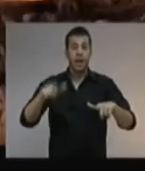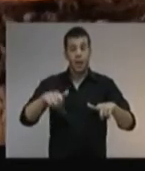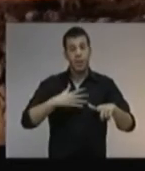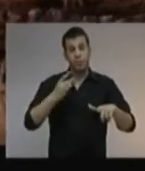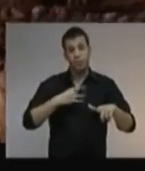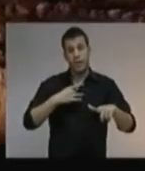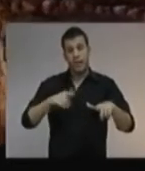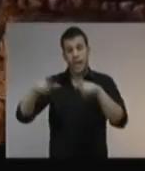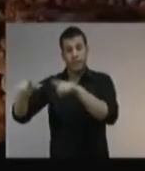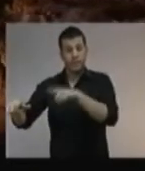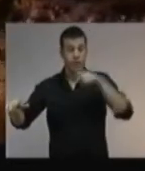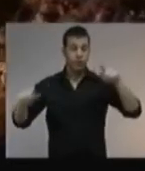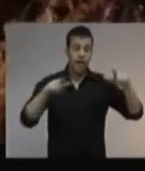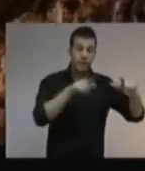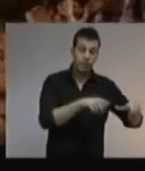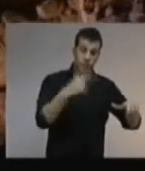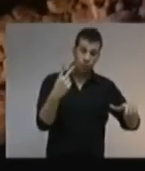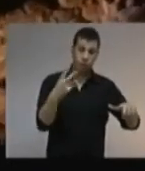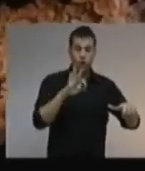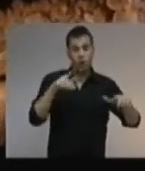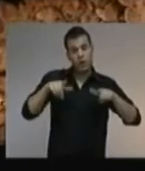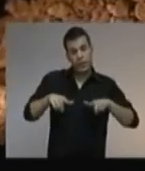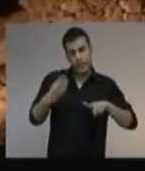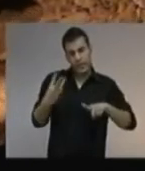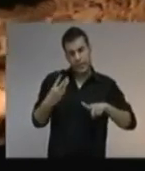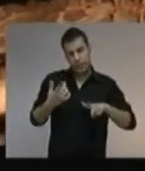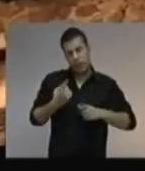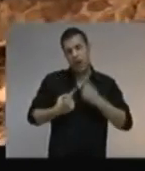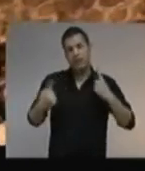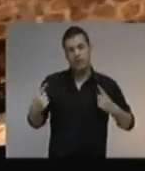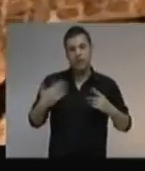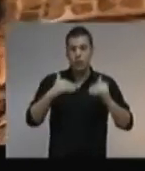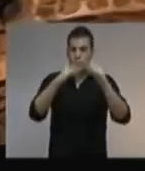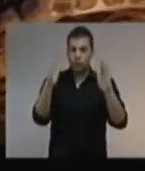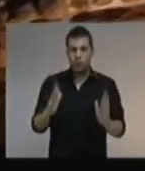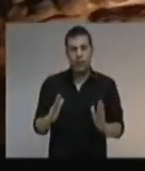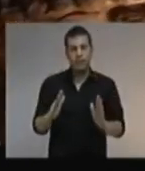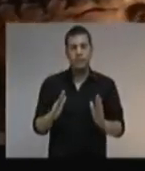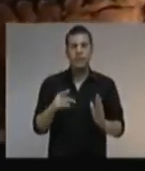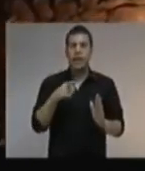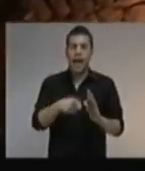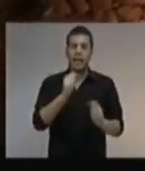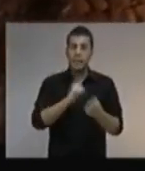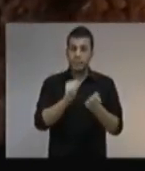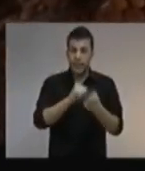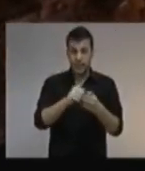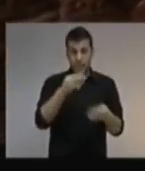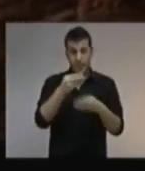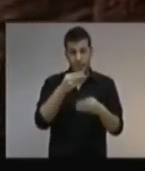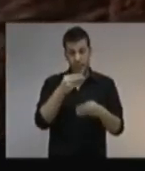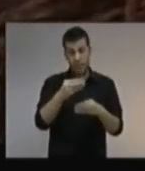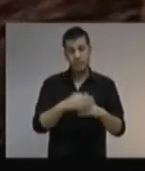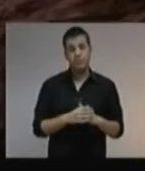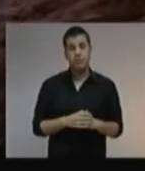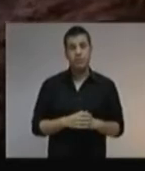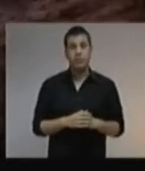2, en algunos casos un tercero, 3 habitaciones más sencillas. Son casas de canto, casas de piedra,